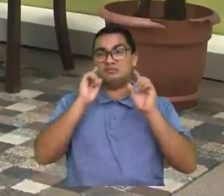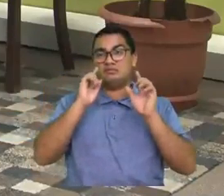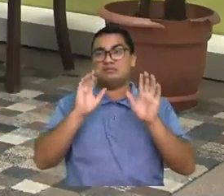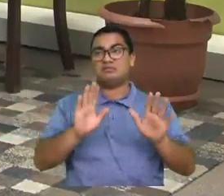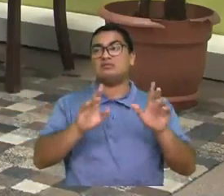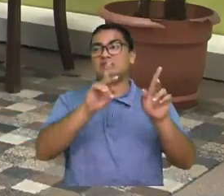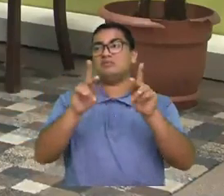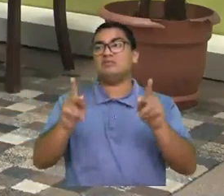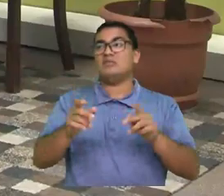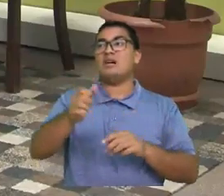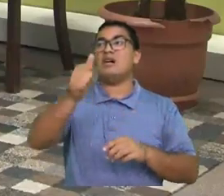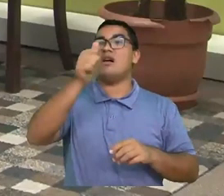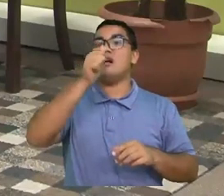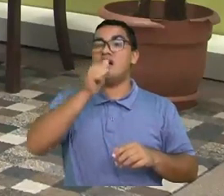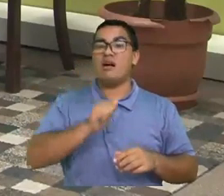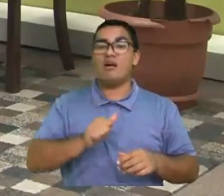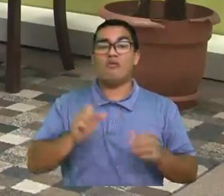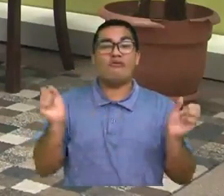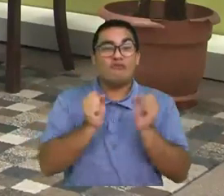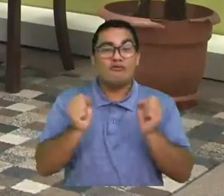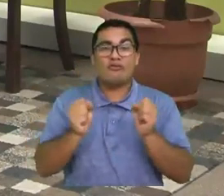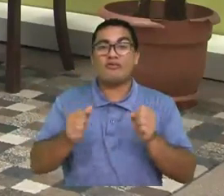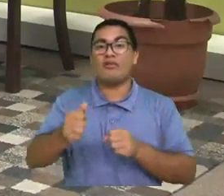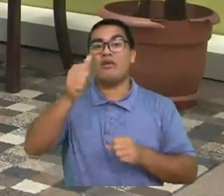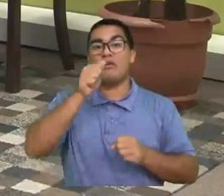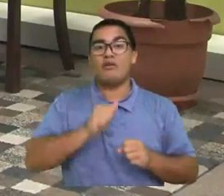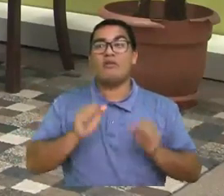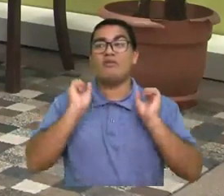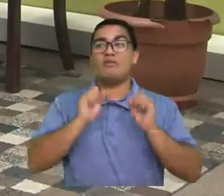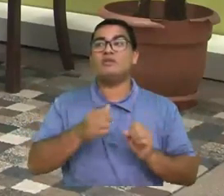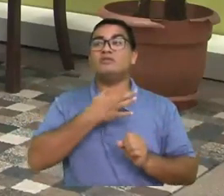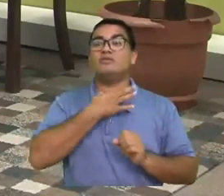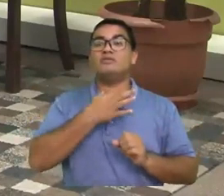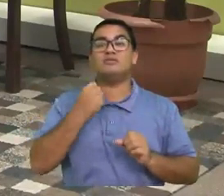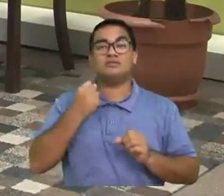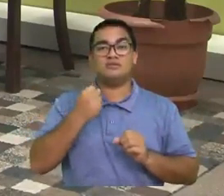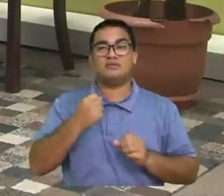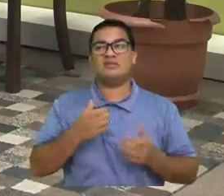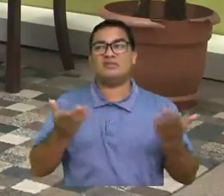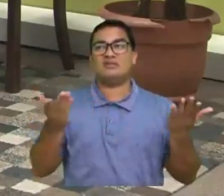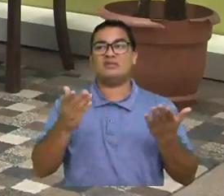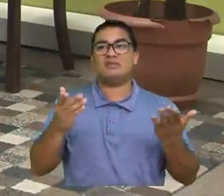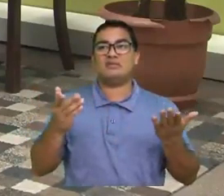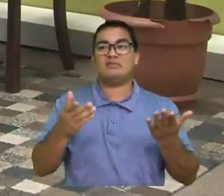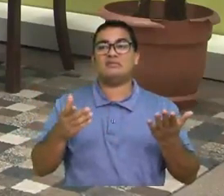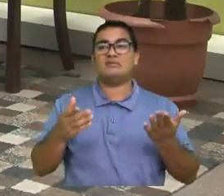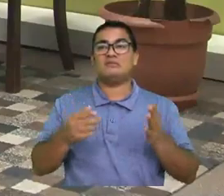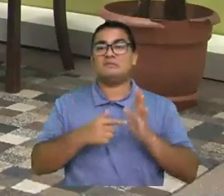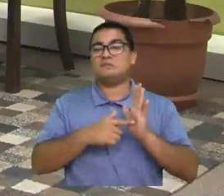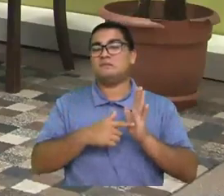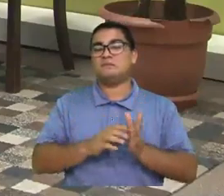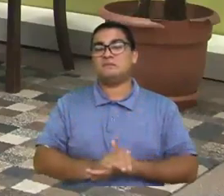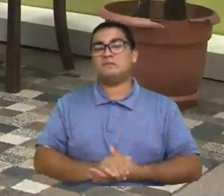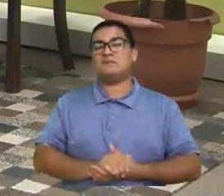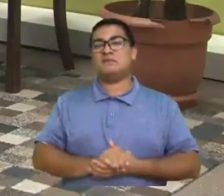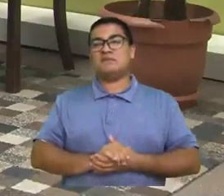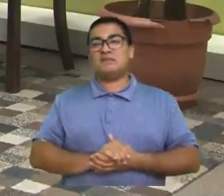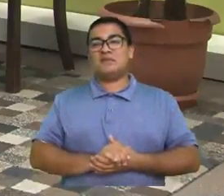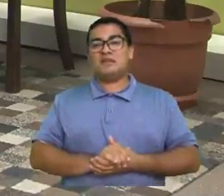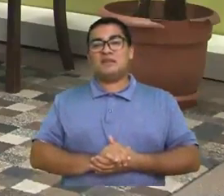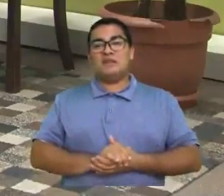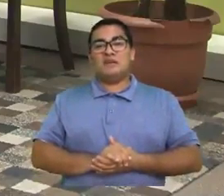helada. Puede dar el agua helada, por ejemplo, los refrescos que son bien ácidos, como por ejemplo, a ver, y suele